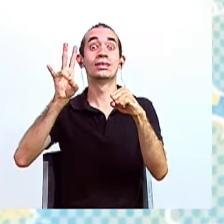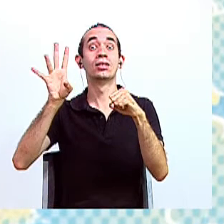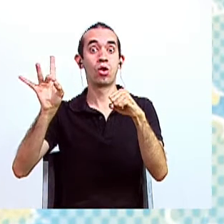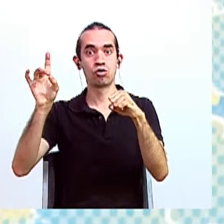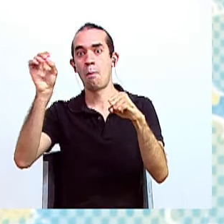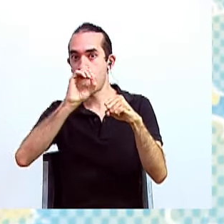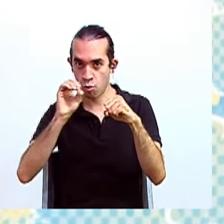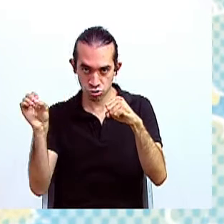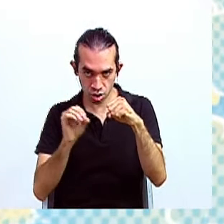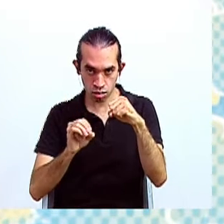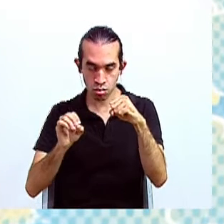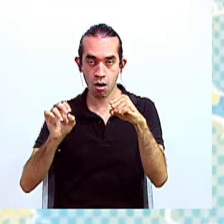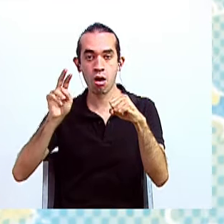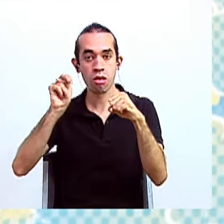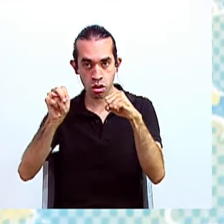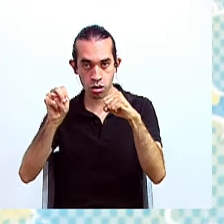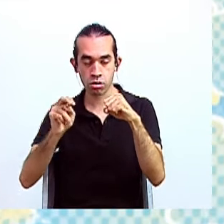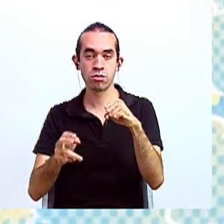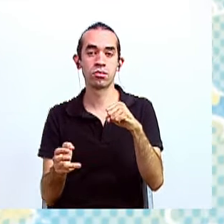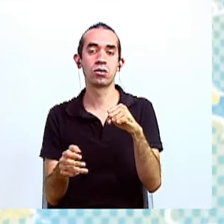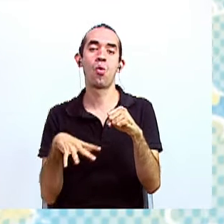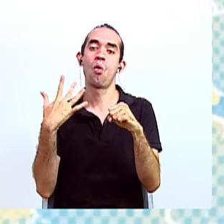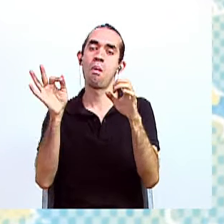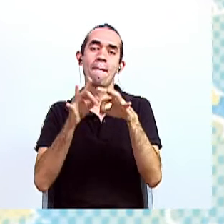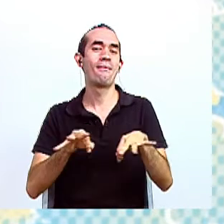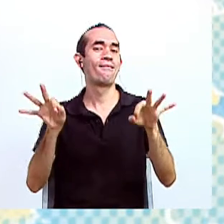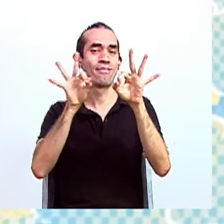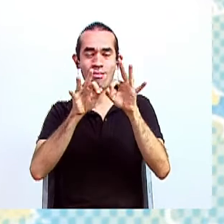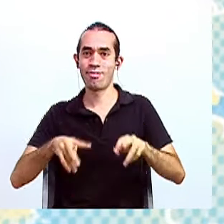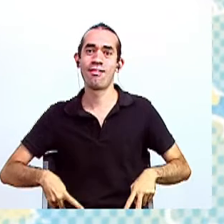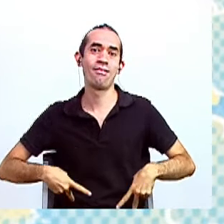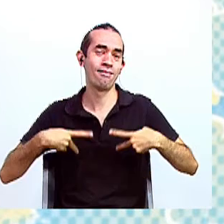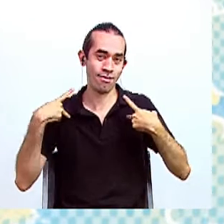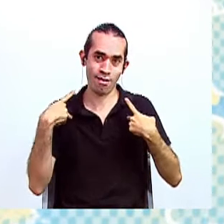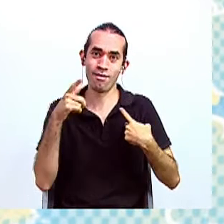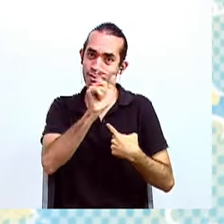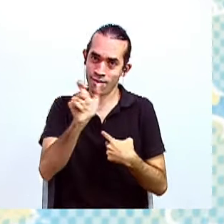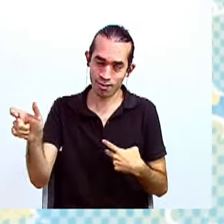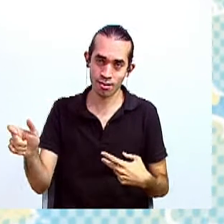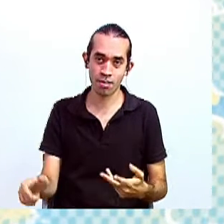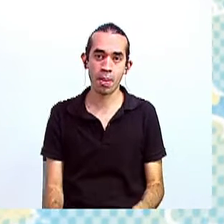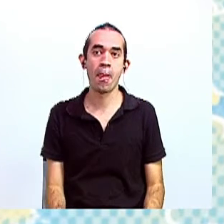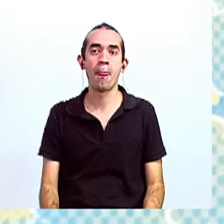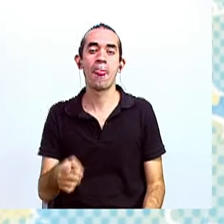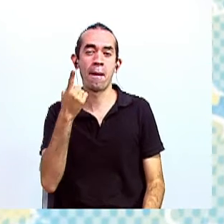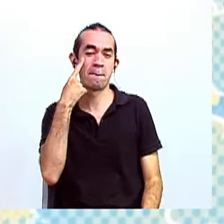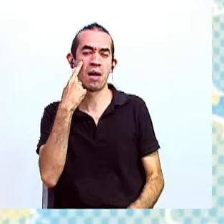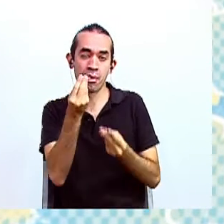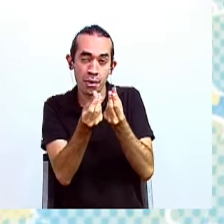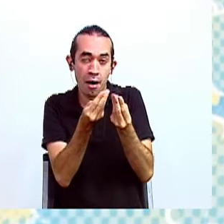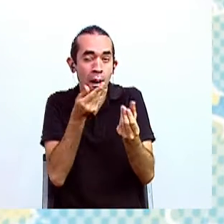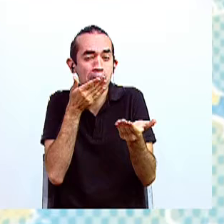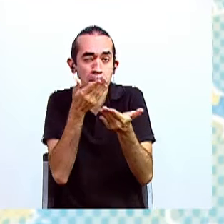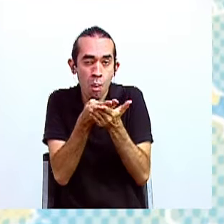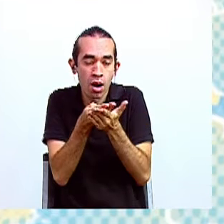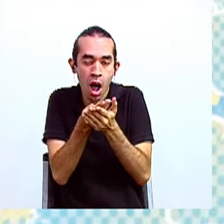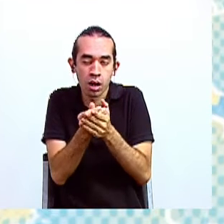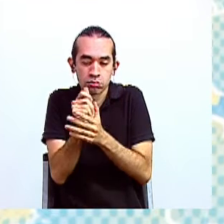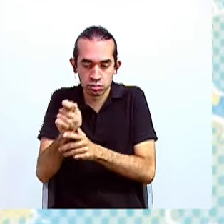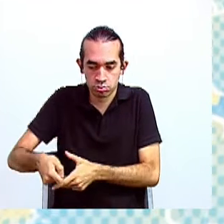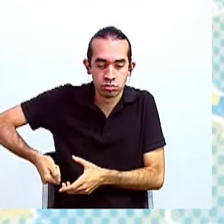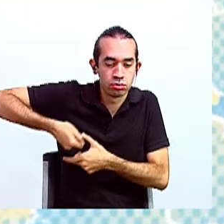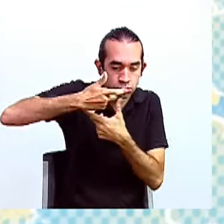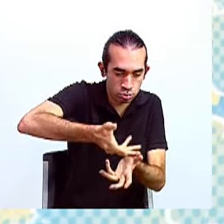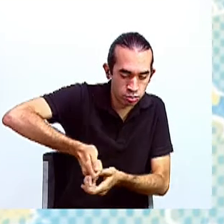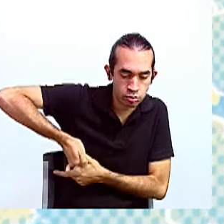nitrógeno. Es un elemento vital para los seres vivos. En los abonos se usa mucho el nitrógeno porque les ayuda a